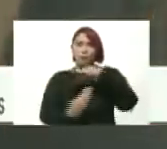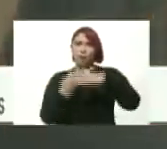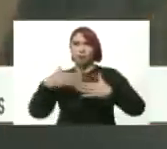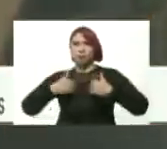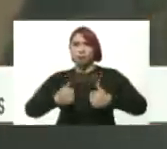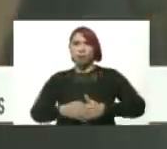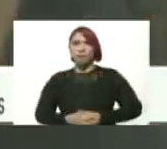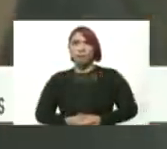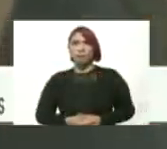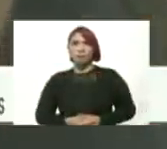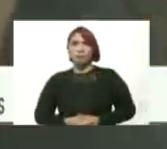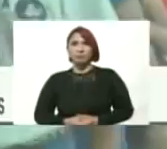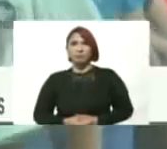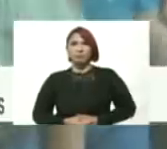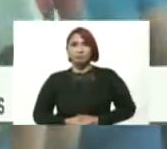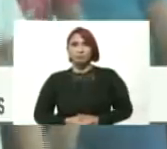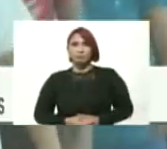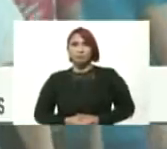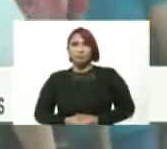salud